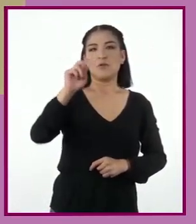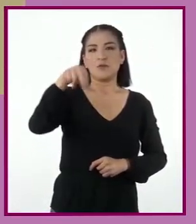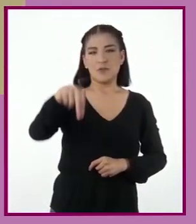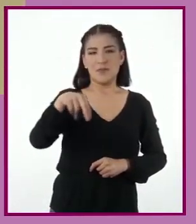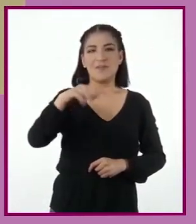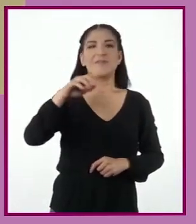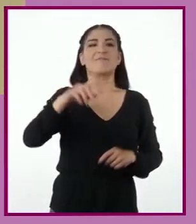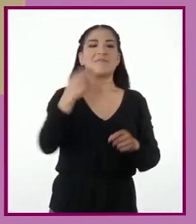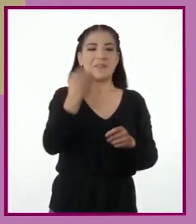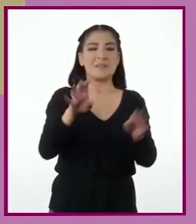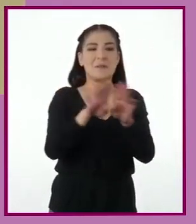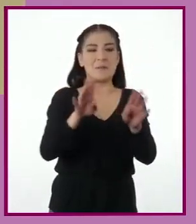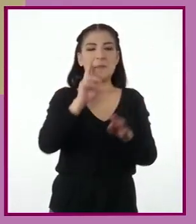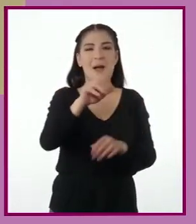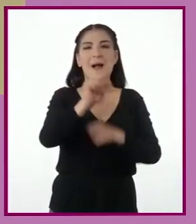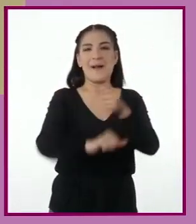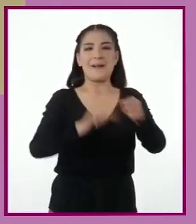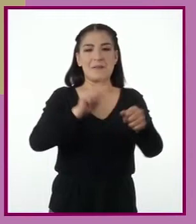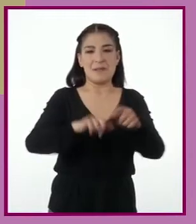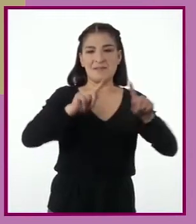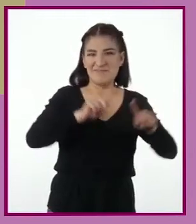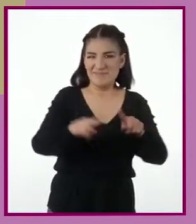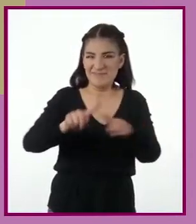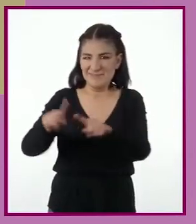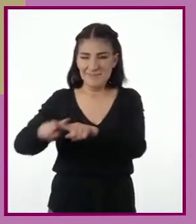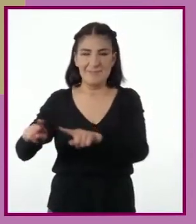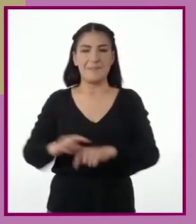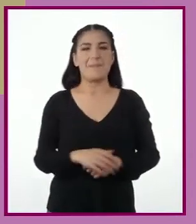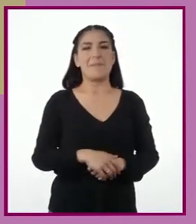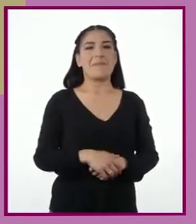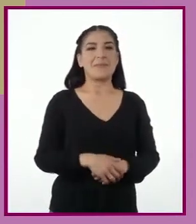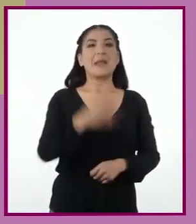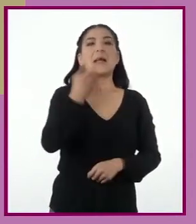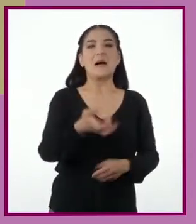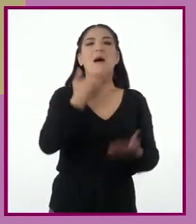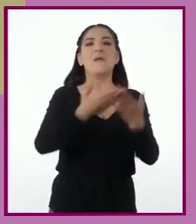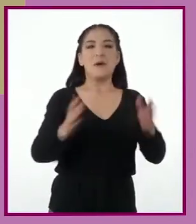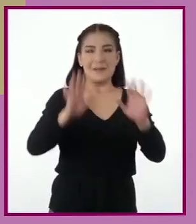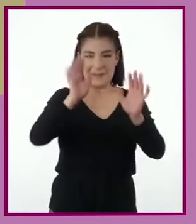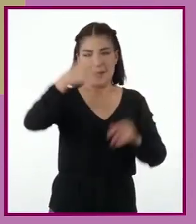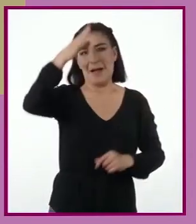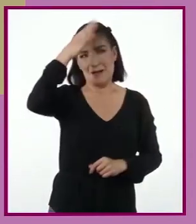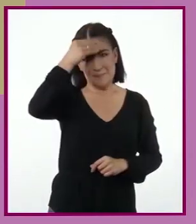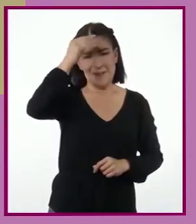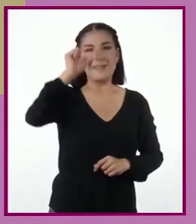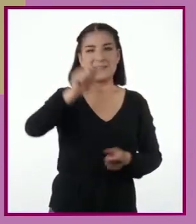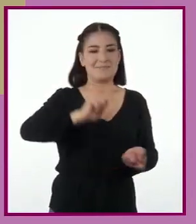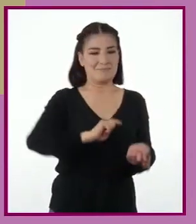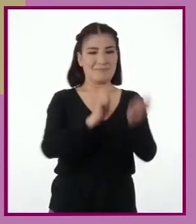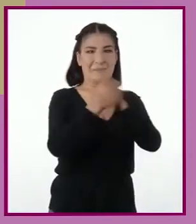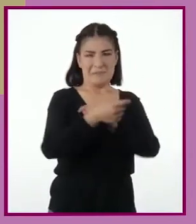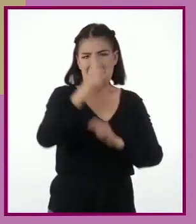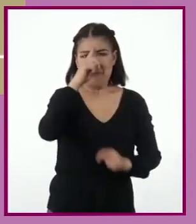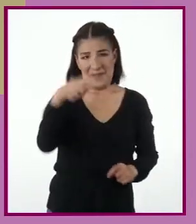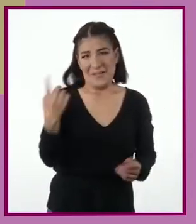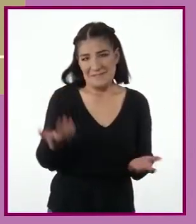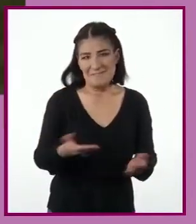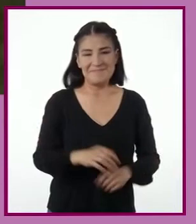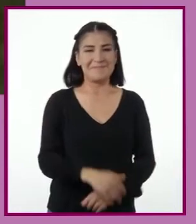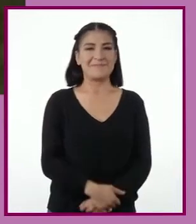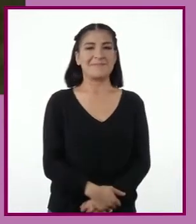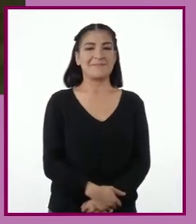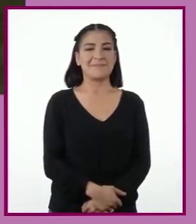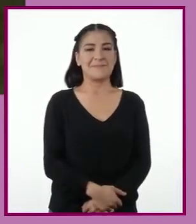los individuos mejor adaptados. Esto es lo que hemos aprendido sobre evolución. Sencillo, ¿verdad?